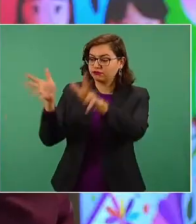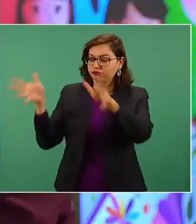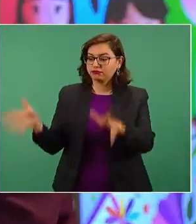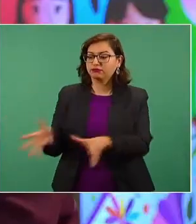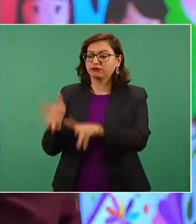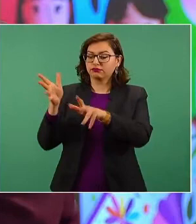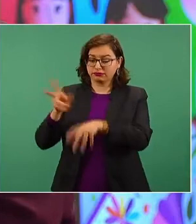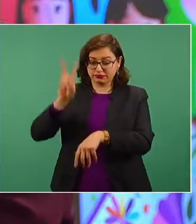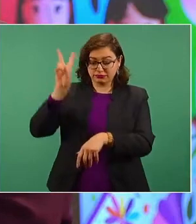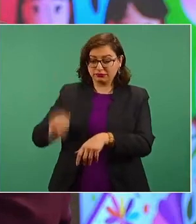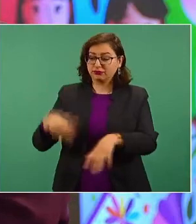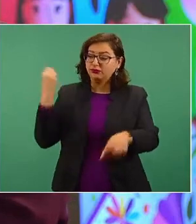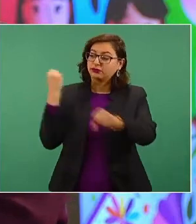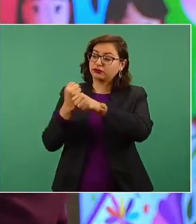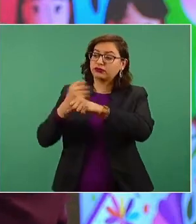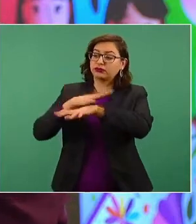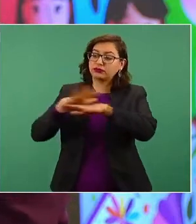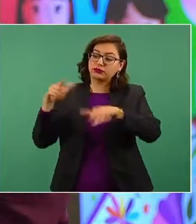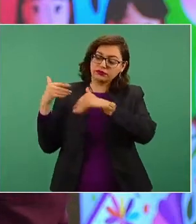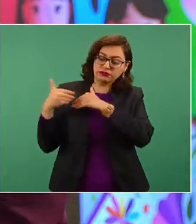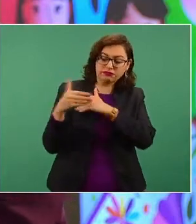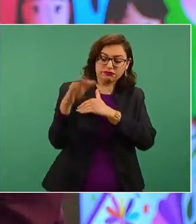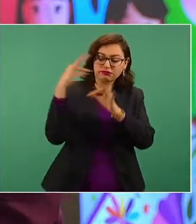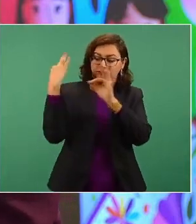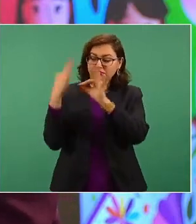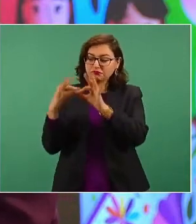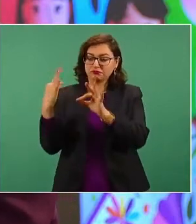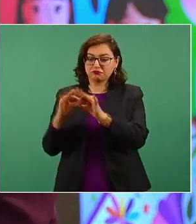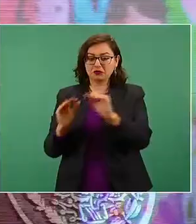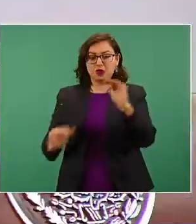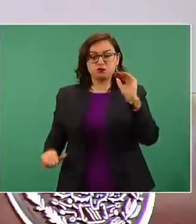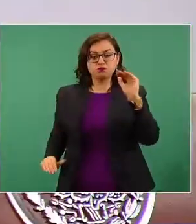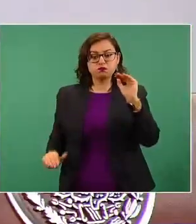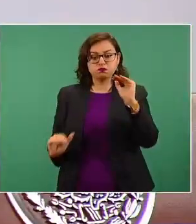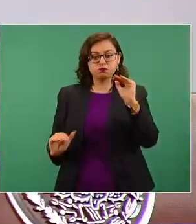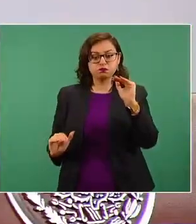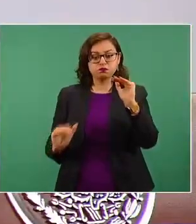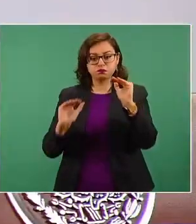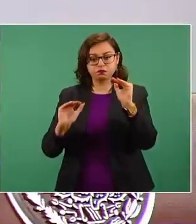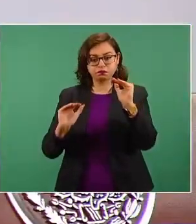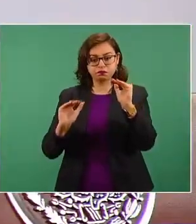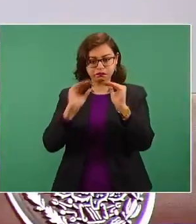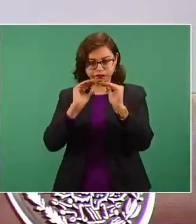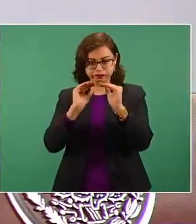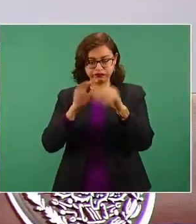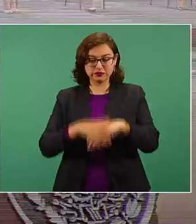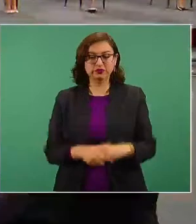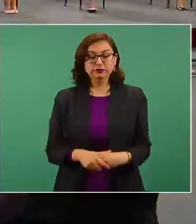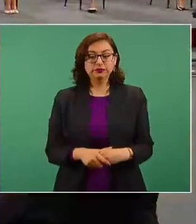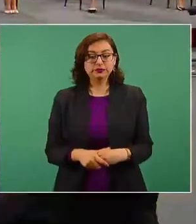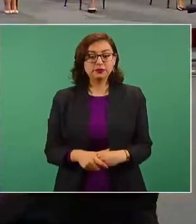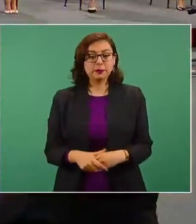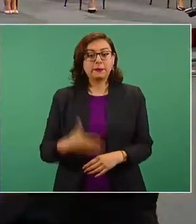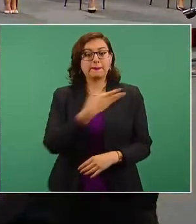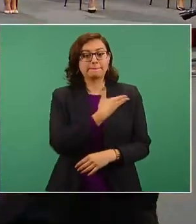duraderos, efectivos en la vida de las mujeres y niñas de nuestro país. Señor presidente,